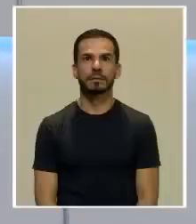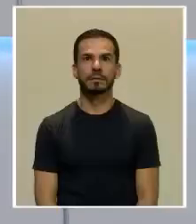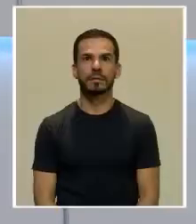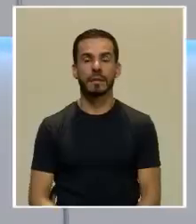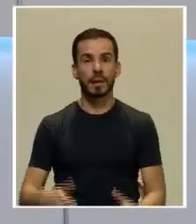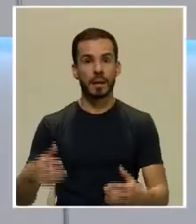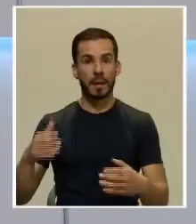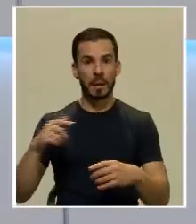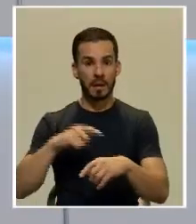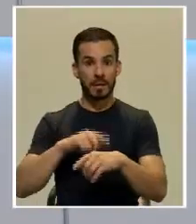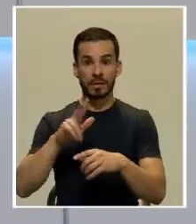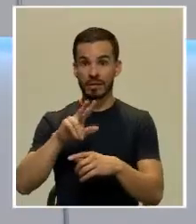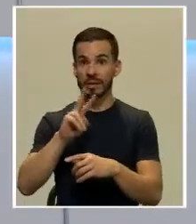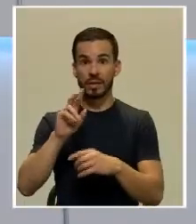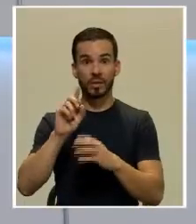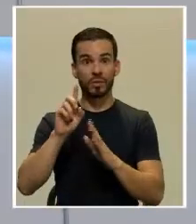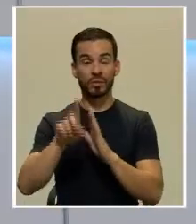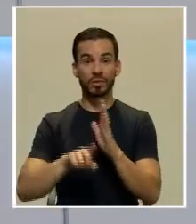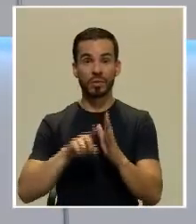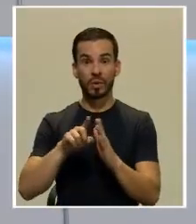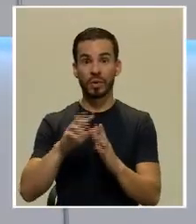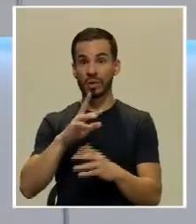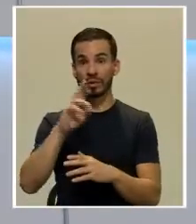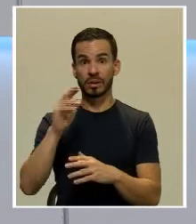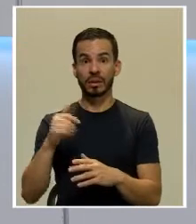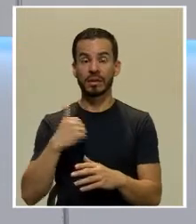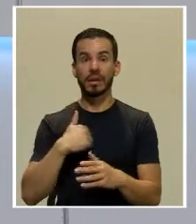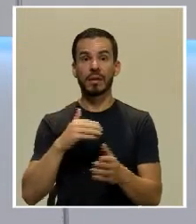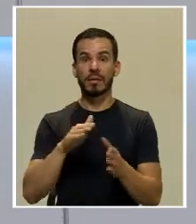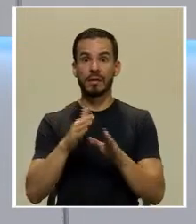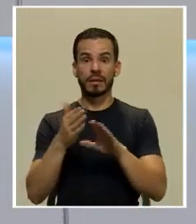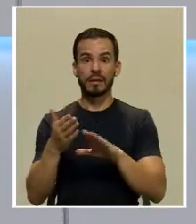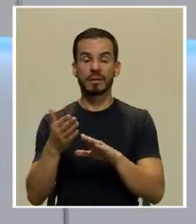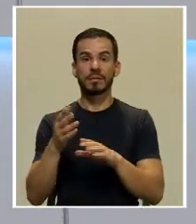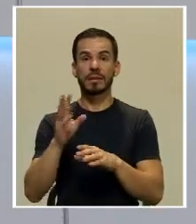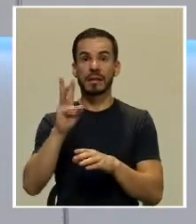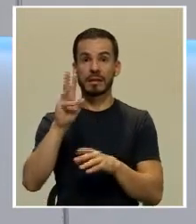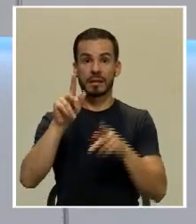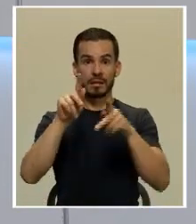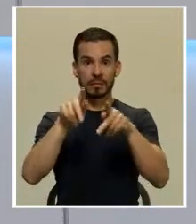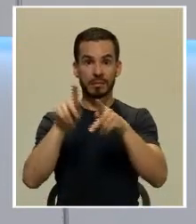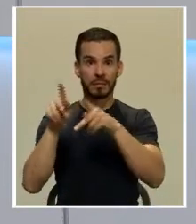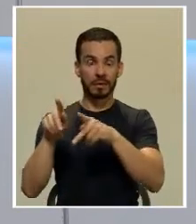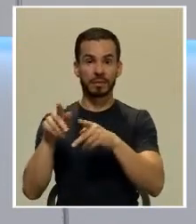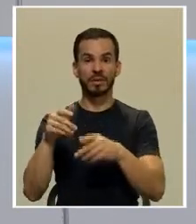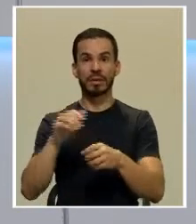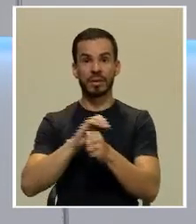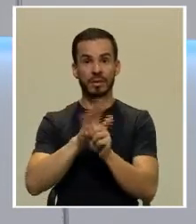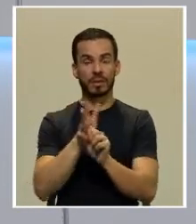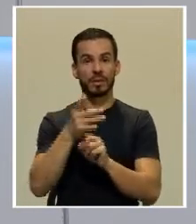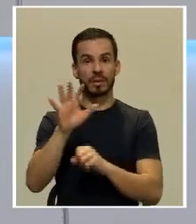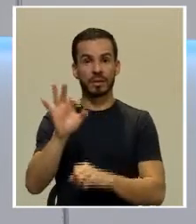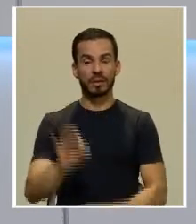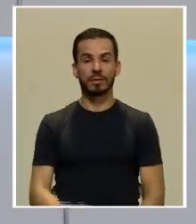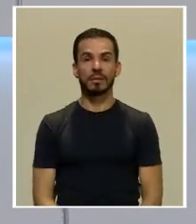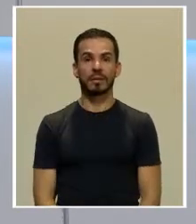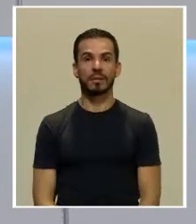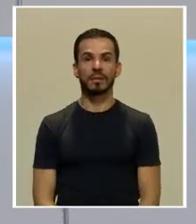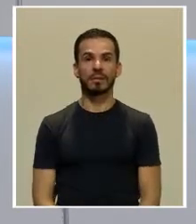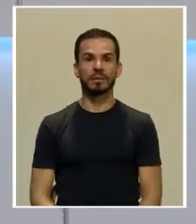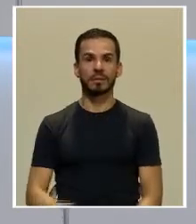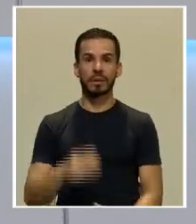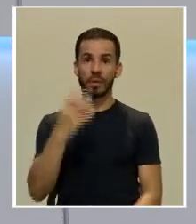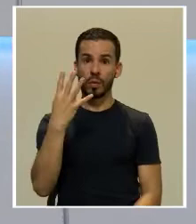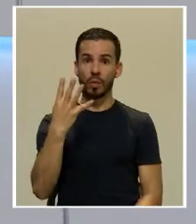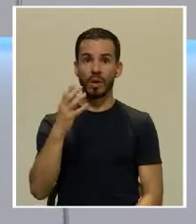En menos de 32 horas, Costa Rica registra el fallecimiento de 6 personas con COVID-19. Se